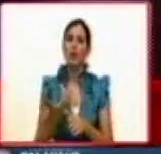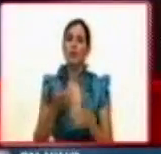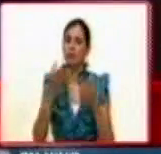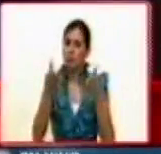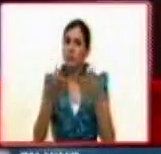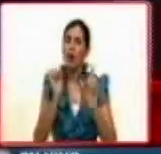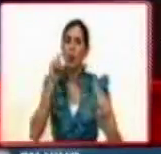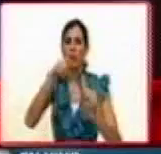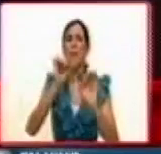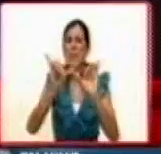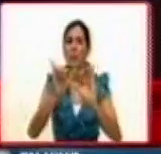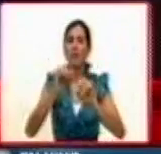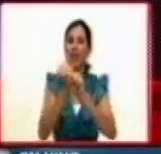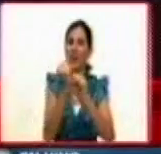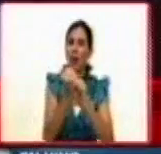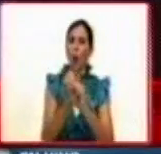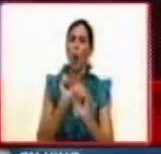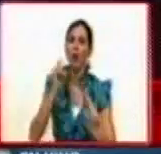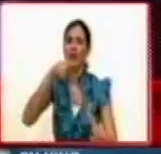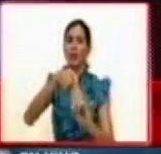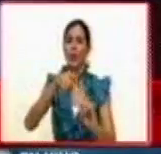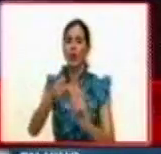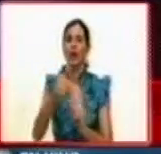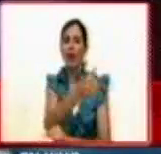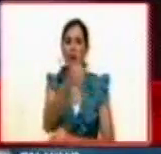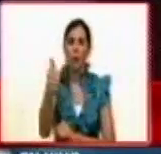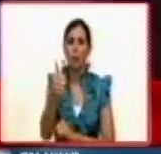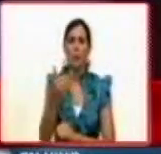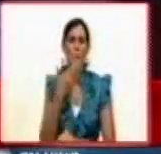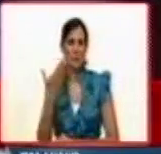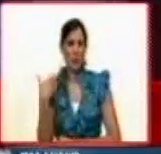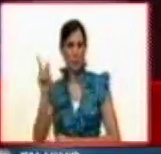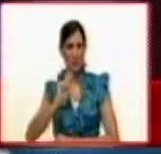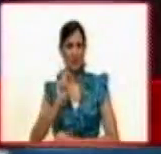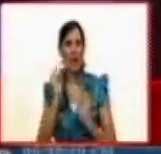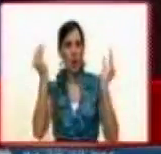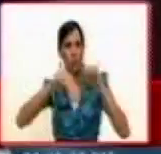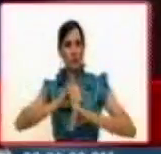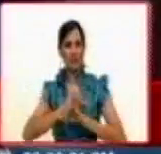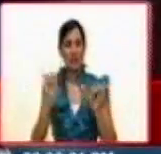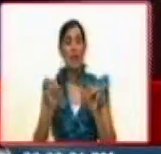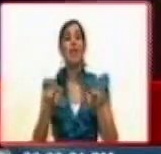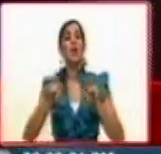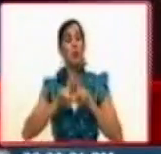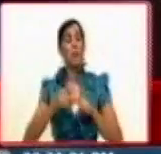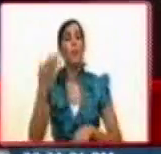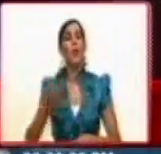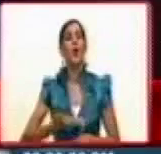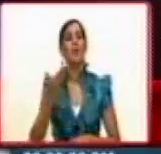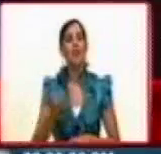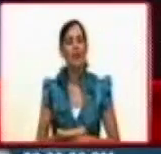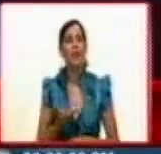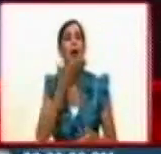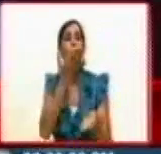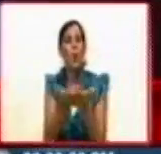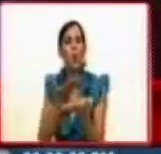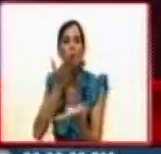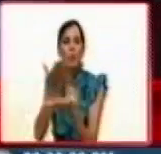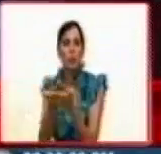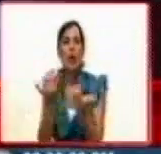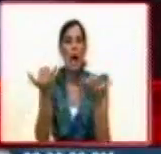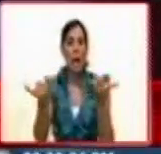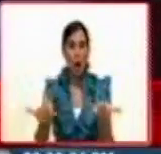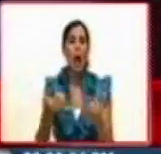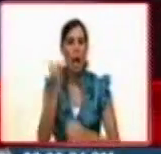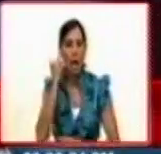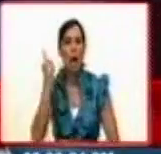trabajo que sus representantes han concordado en los últimos meses, así como en los muy importantes aportes que surgen hoy